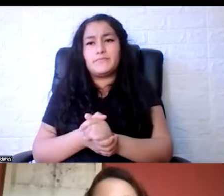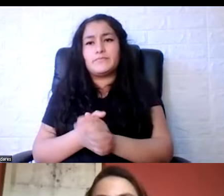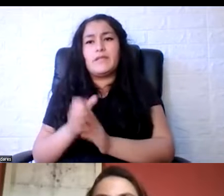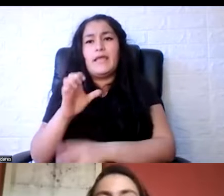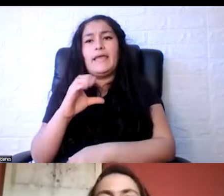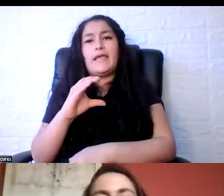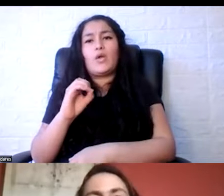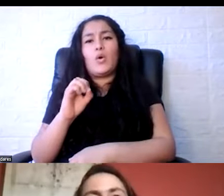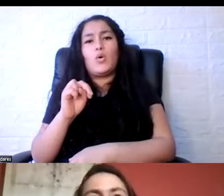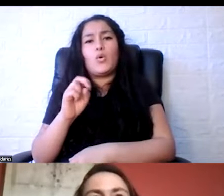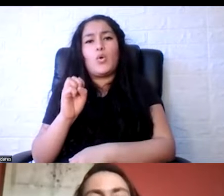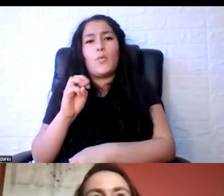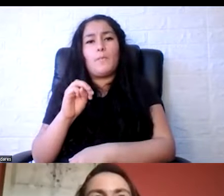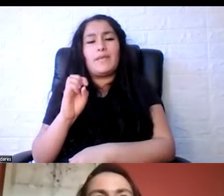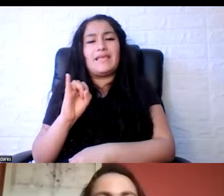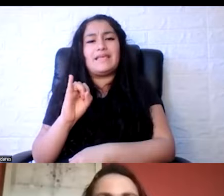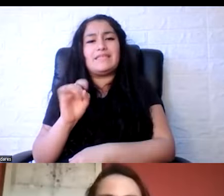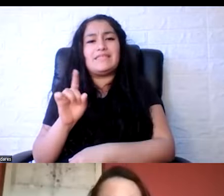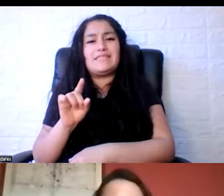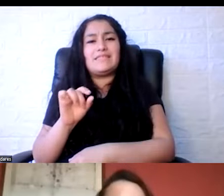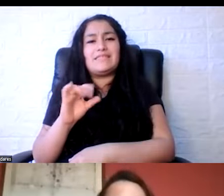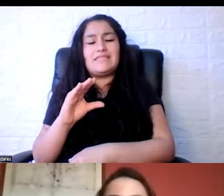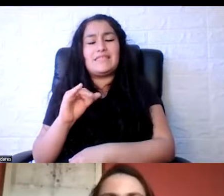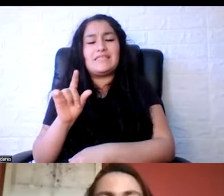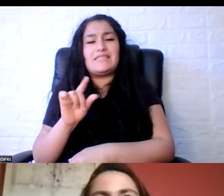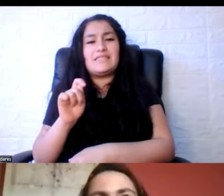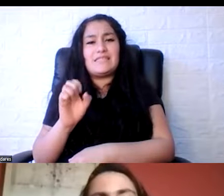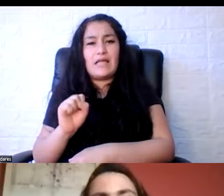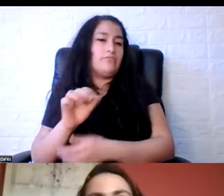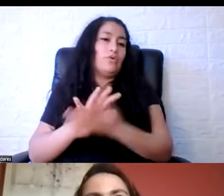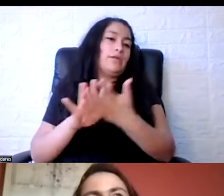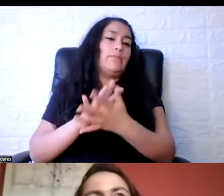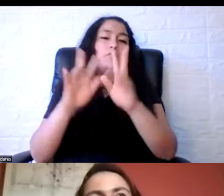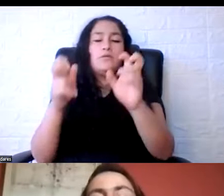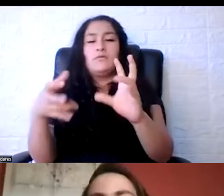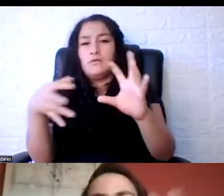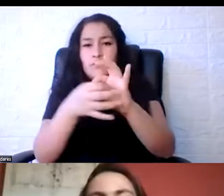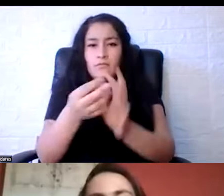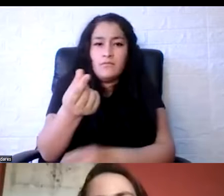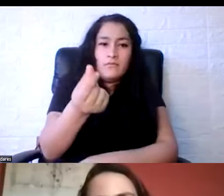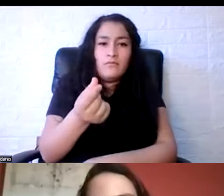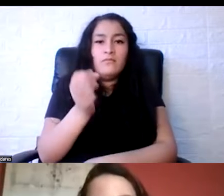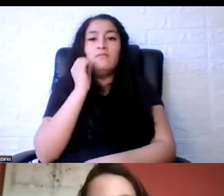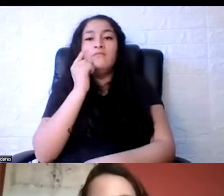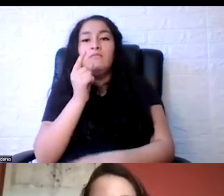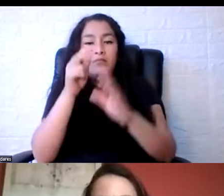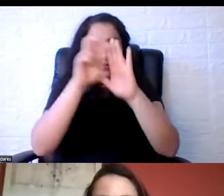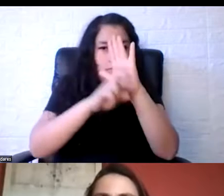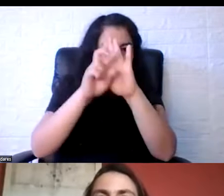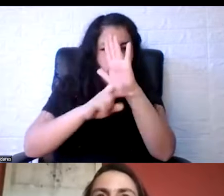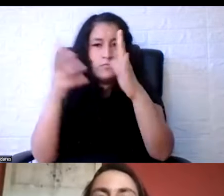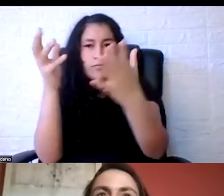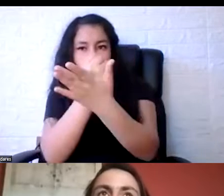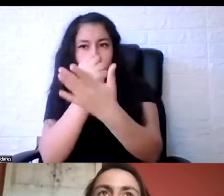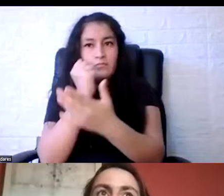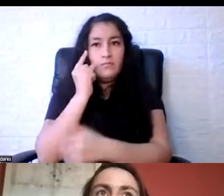economicista, ¿no es cierto? ¿Qué es lo que aporta esto en términos como, entre comillas, monetarios? ¿Qué proyectos logran ganar, etcétera?